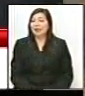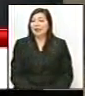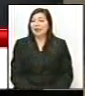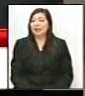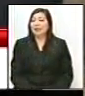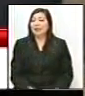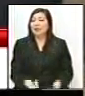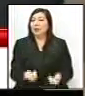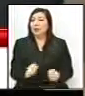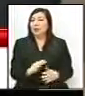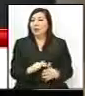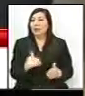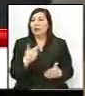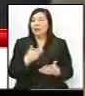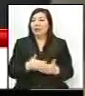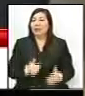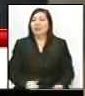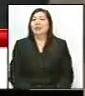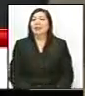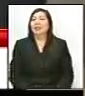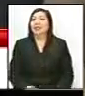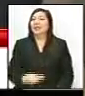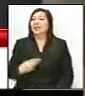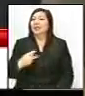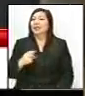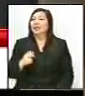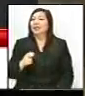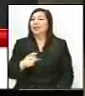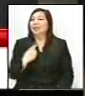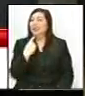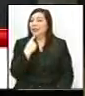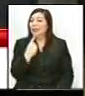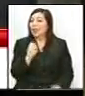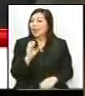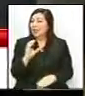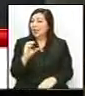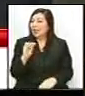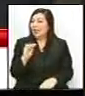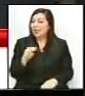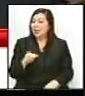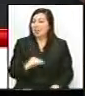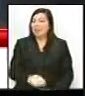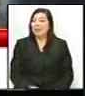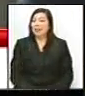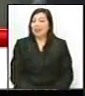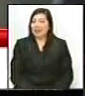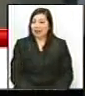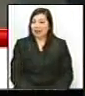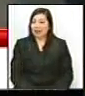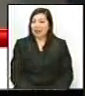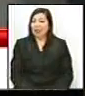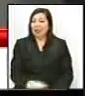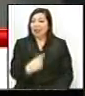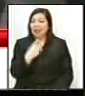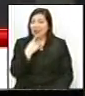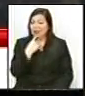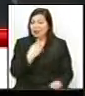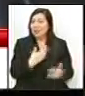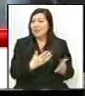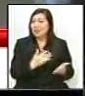digamos, suspendido magistrado César Inostroza del Consejo Nacional de la Magistratura. Él ha dicho que espera